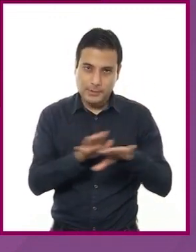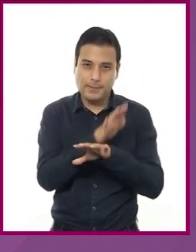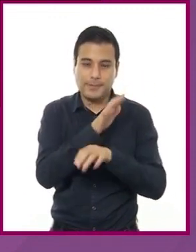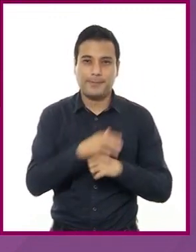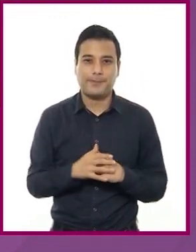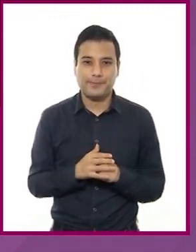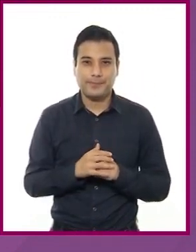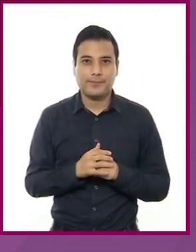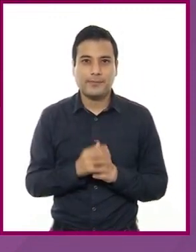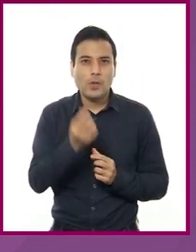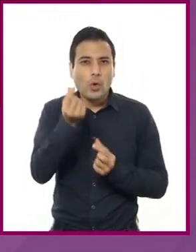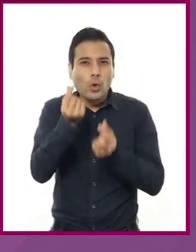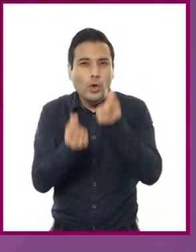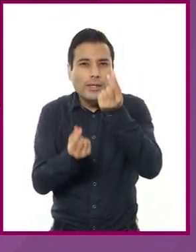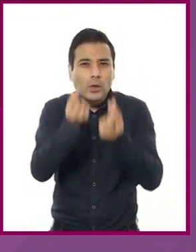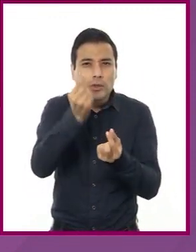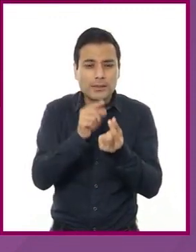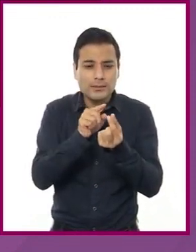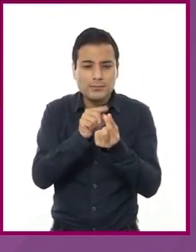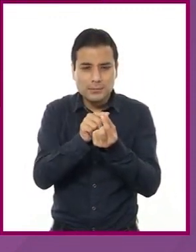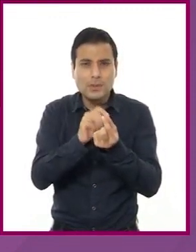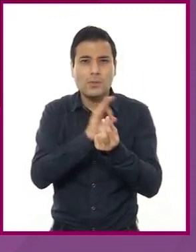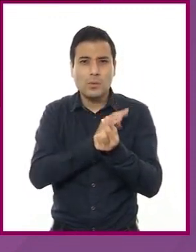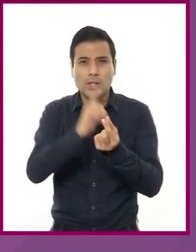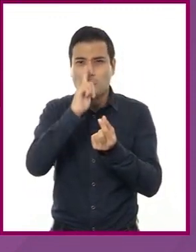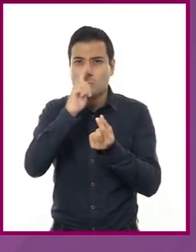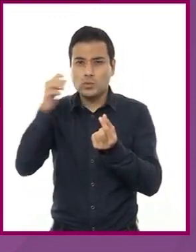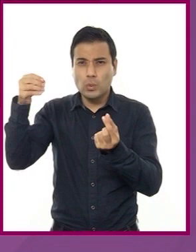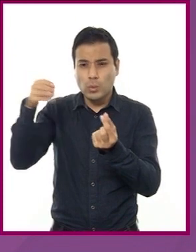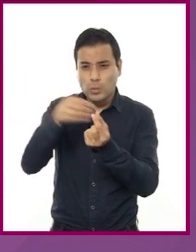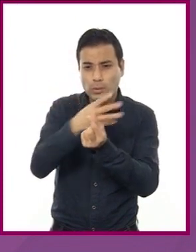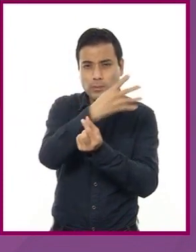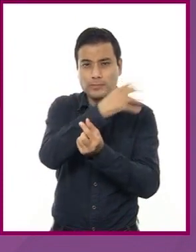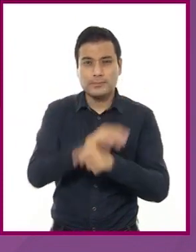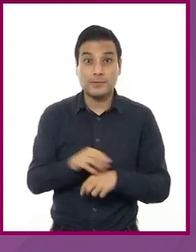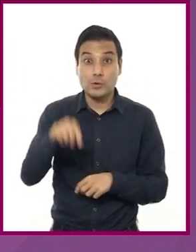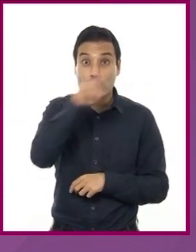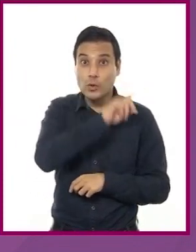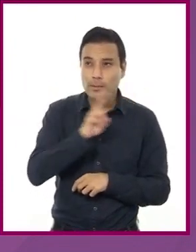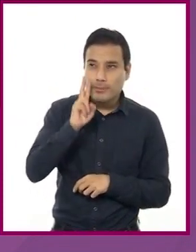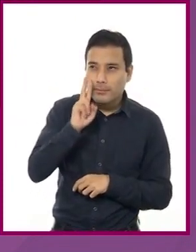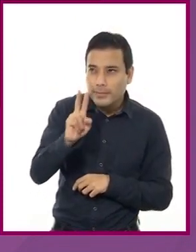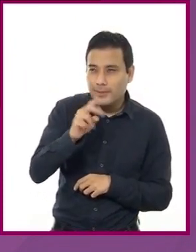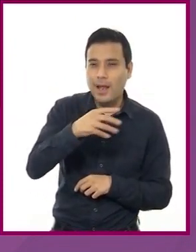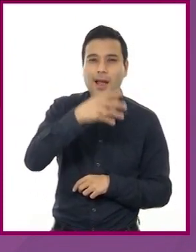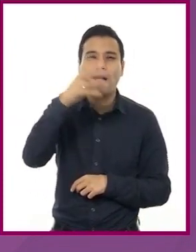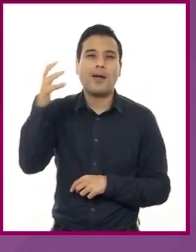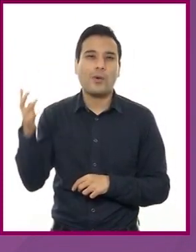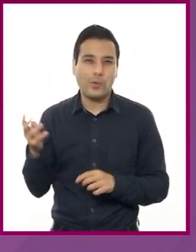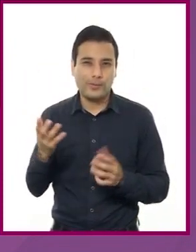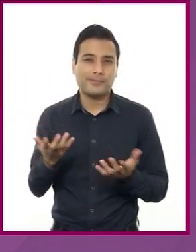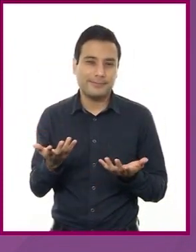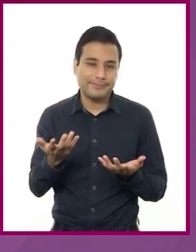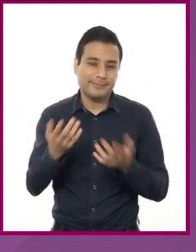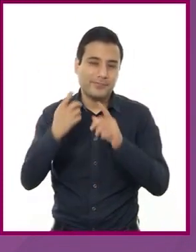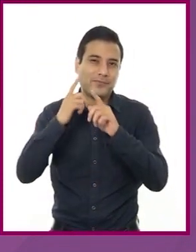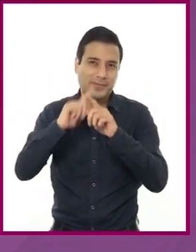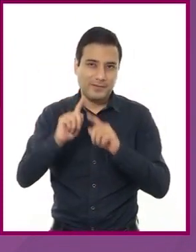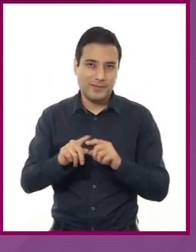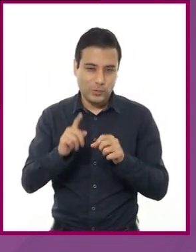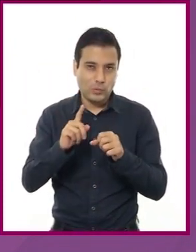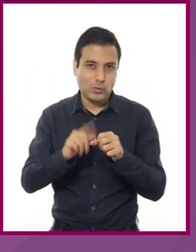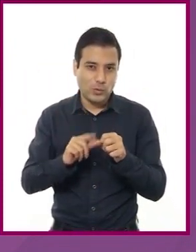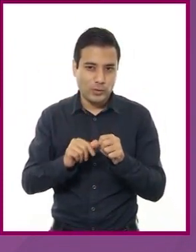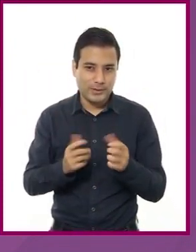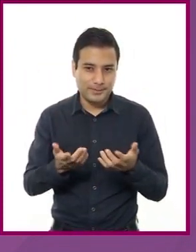gotas reflejan todos los colores. Sin embargo, cada color llega a nuestros ojos desde diferentes regiones del grupo de gotas de la